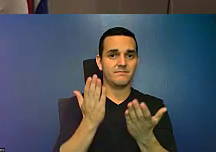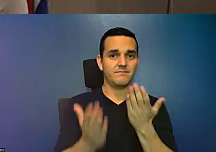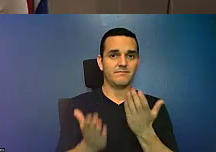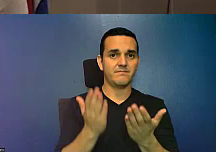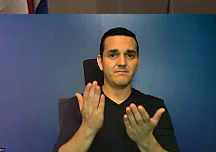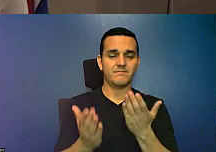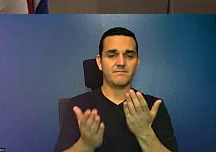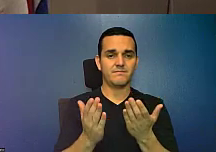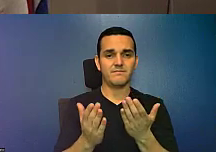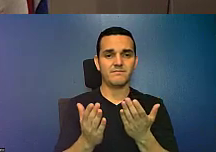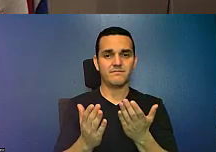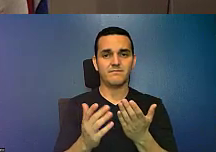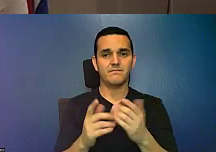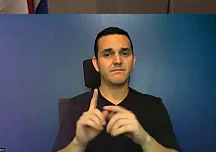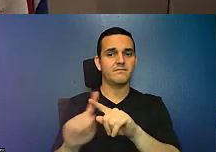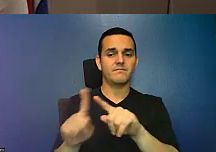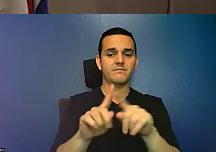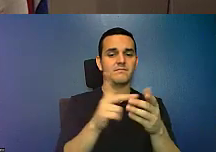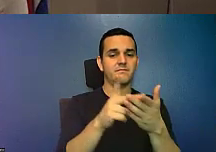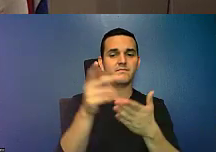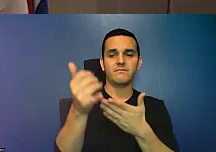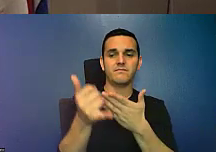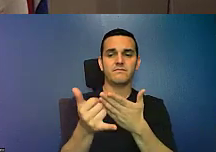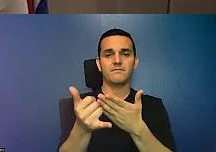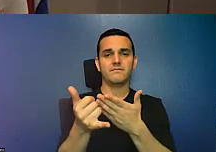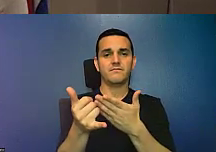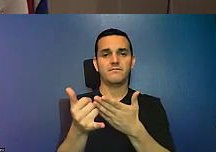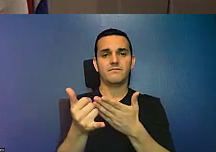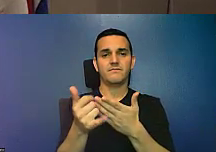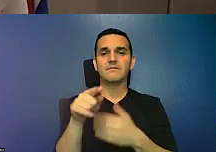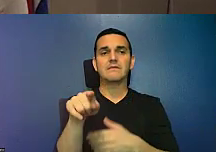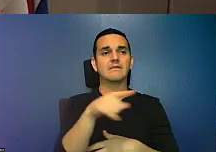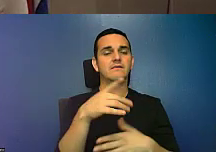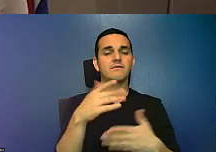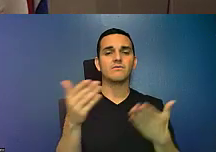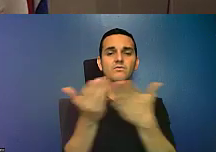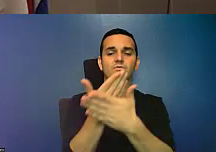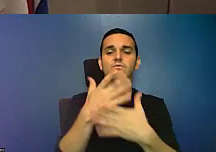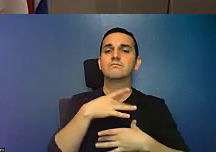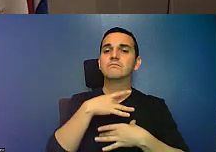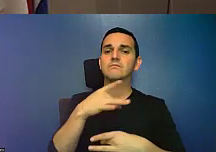Quizás aquí salgan nuevos proyectos, nuevos